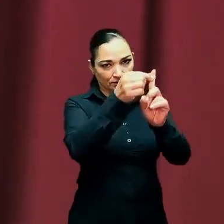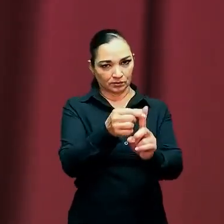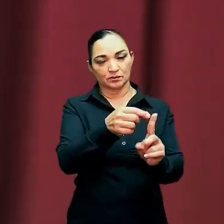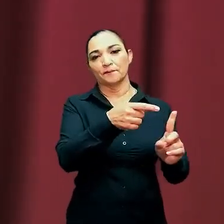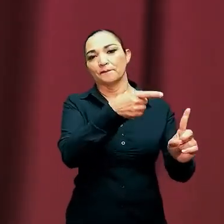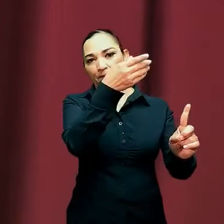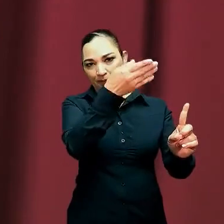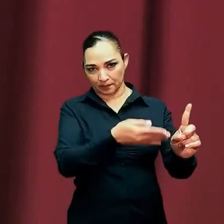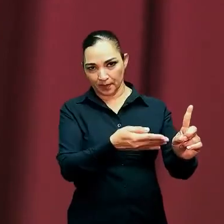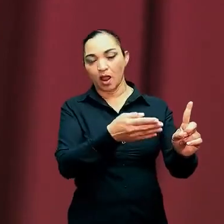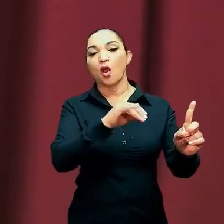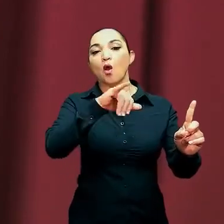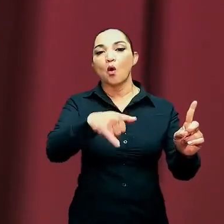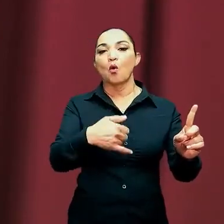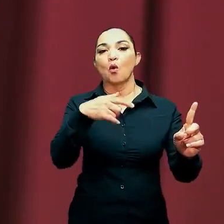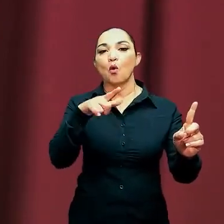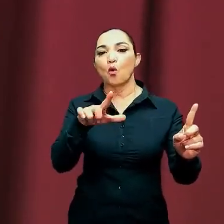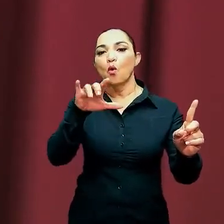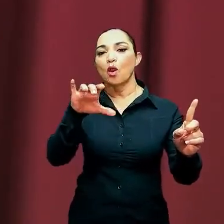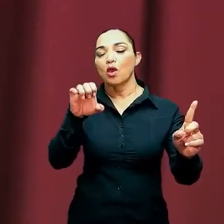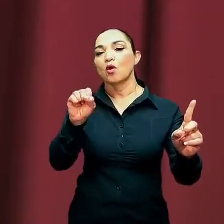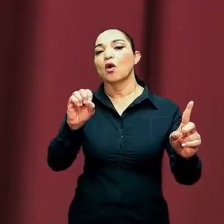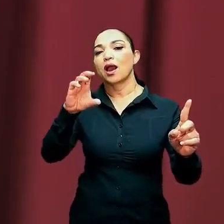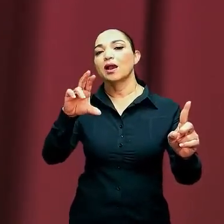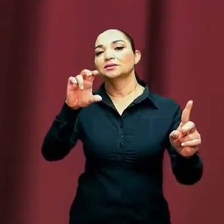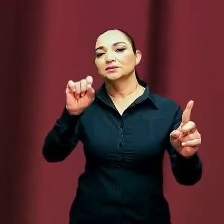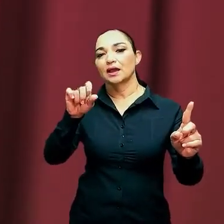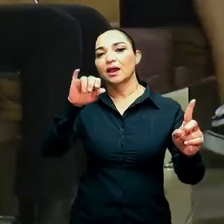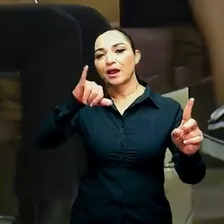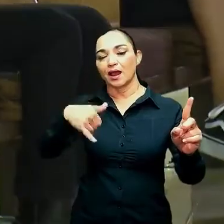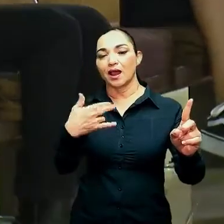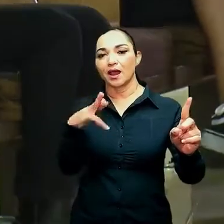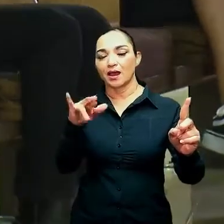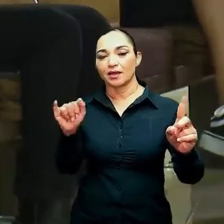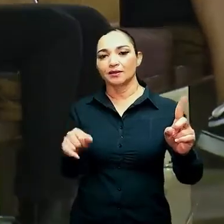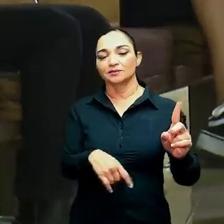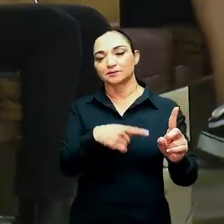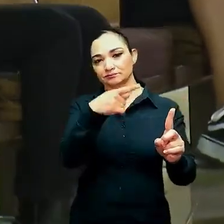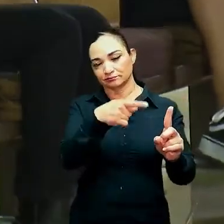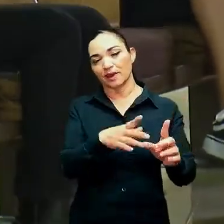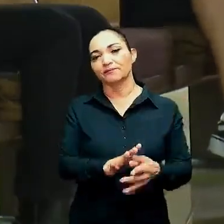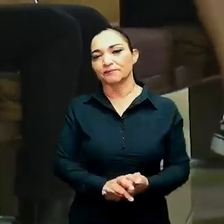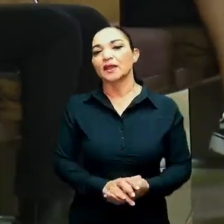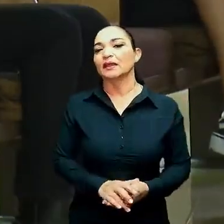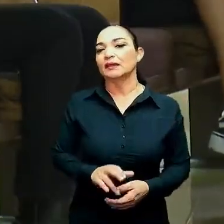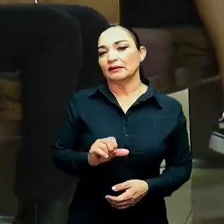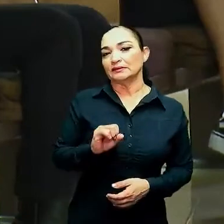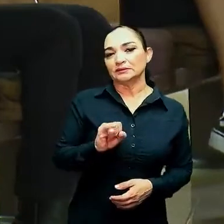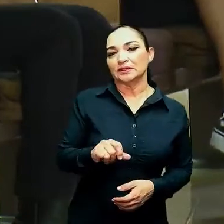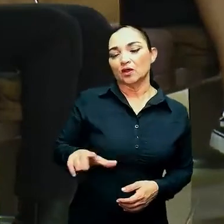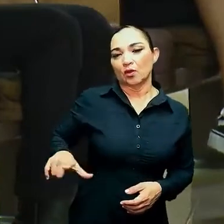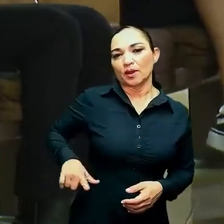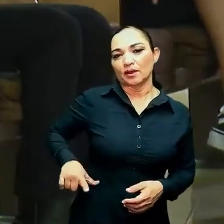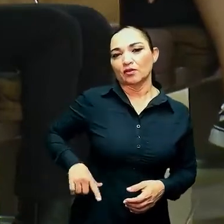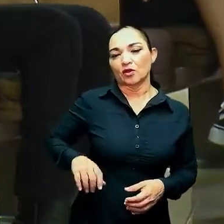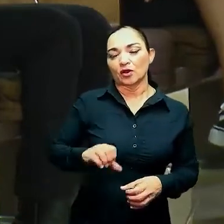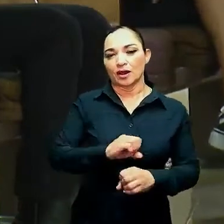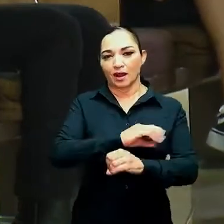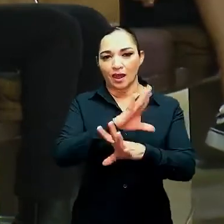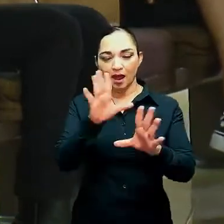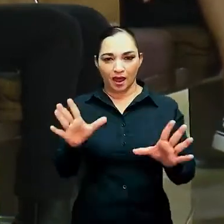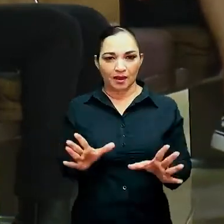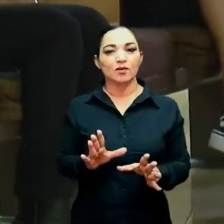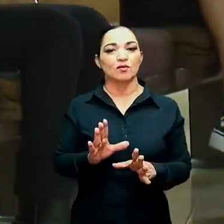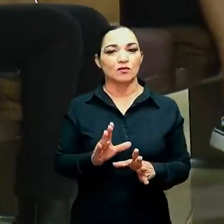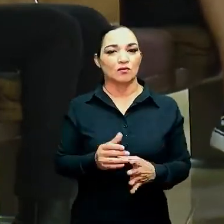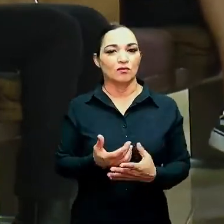te quería hacer esa aclaración. Sí, y lo que dijo el gobernador fue claro, ¿a quién puso en el ISDE? A Julio Cascajares. Así es, así